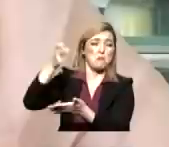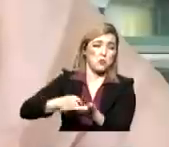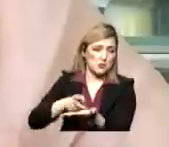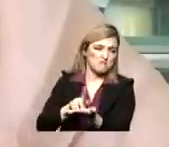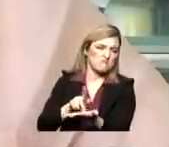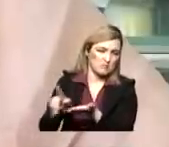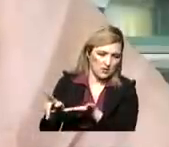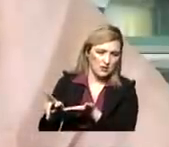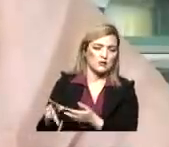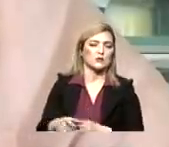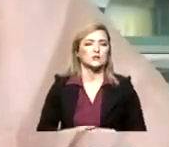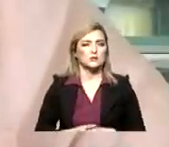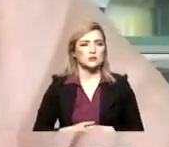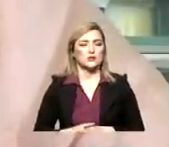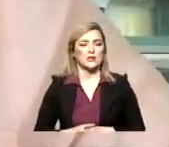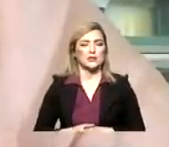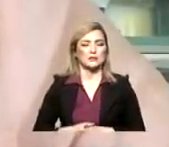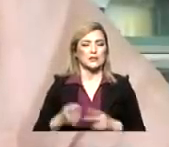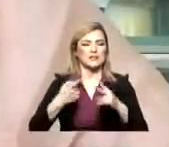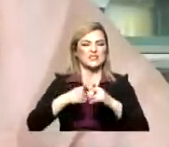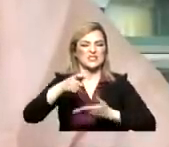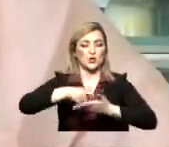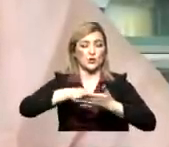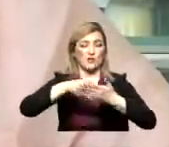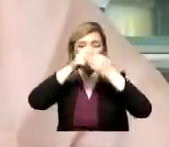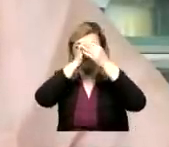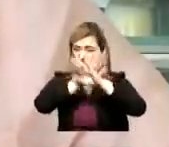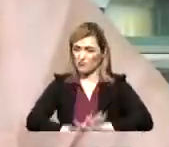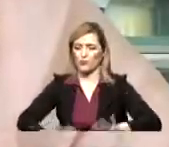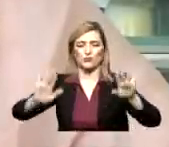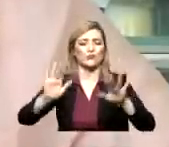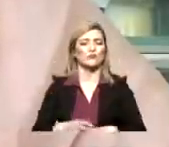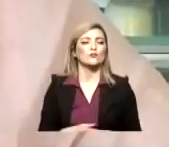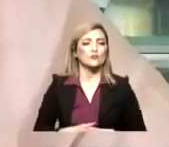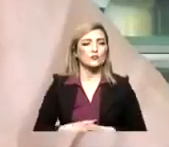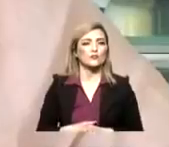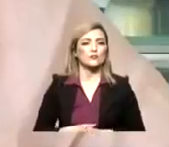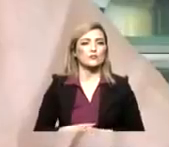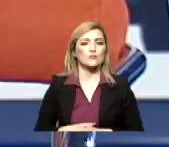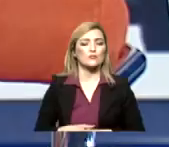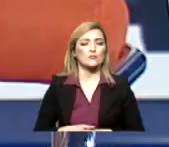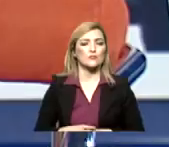y inmediatamente iniciar con la terminación unilateral del contrato.